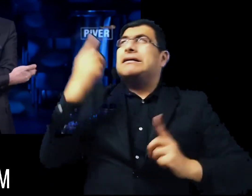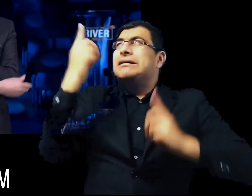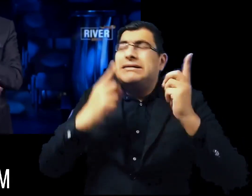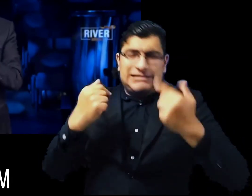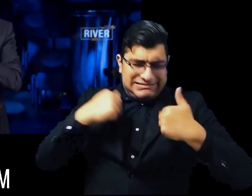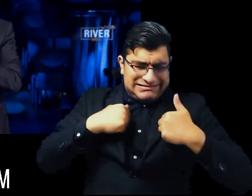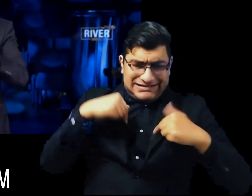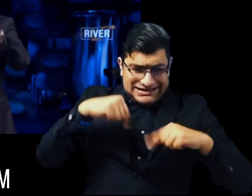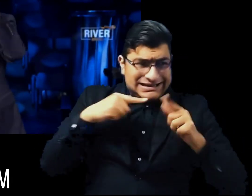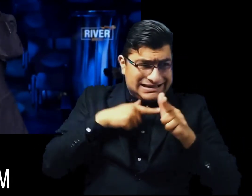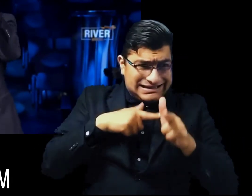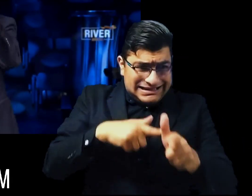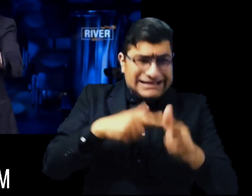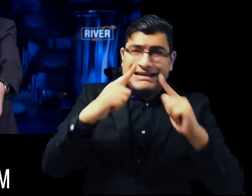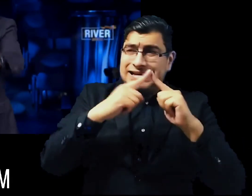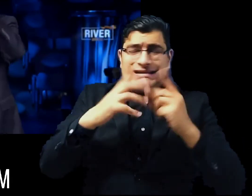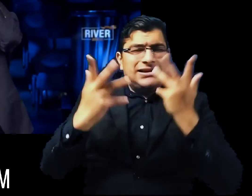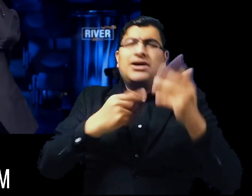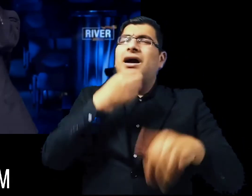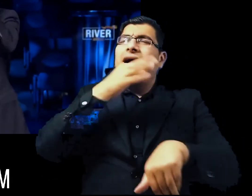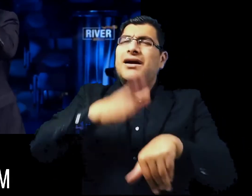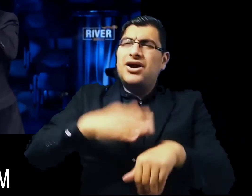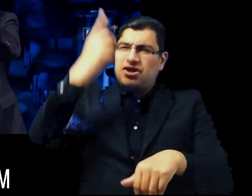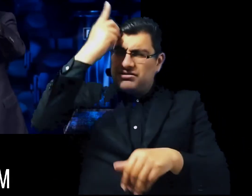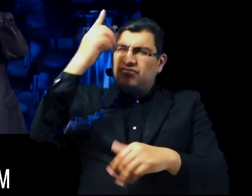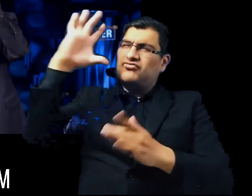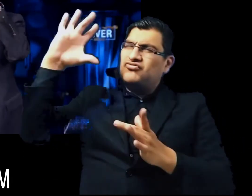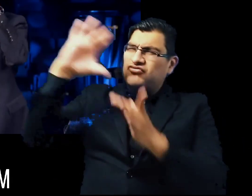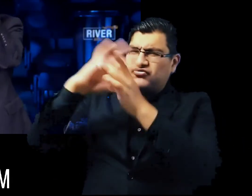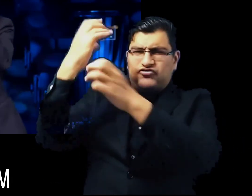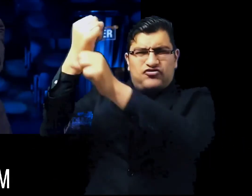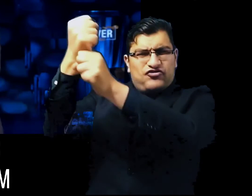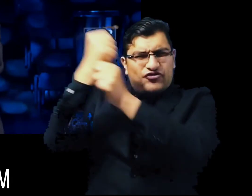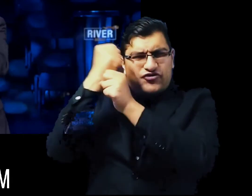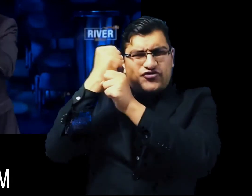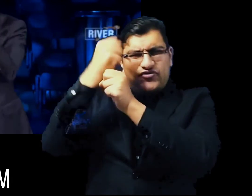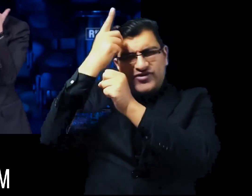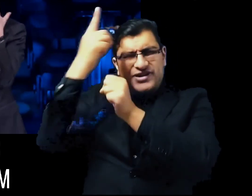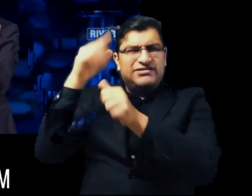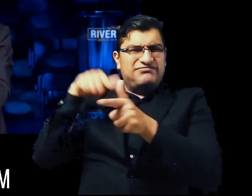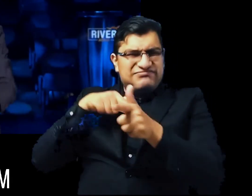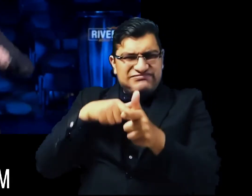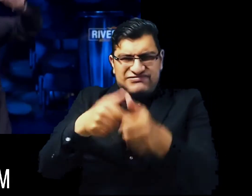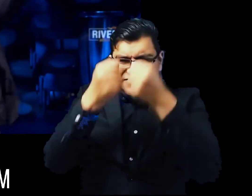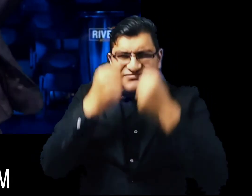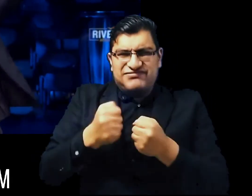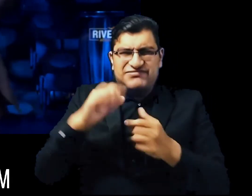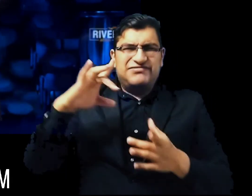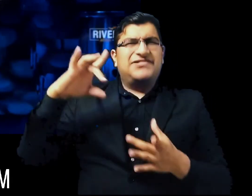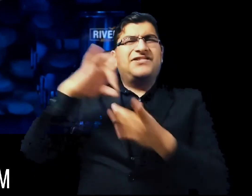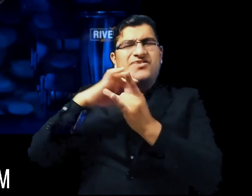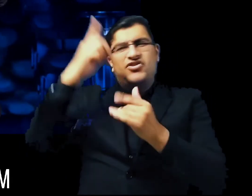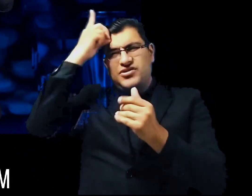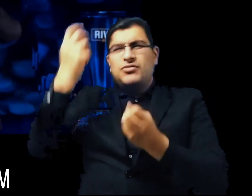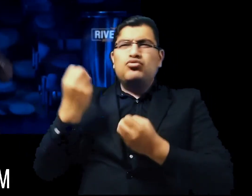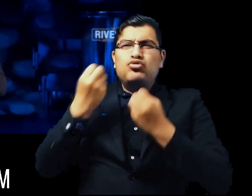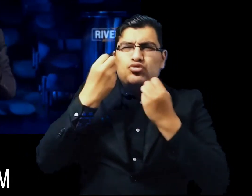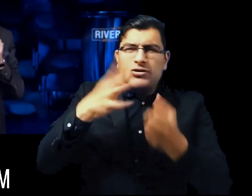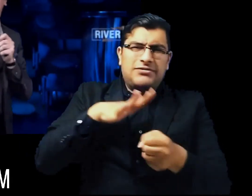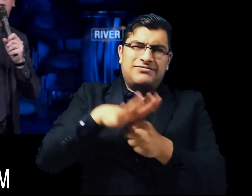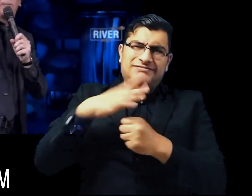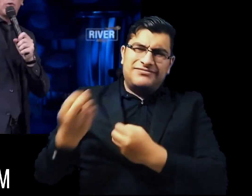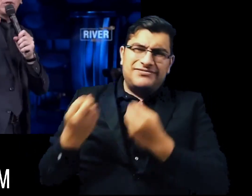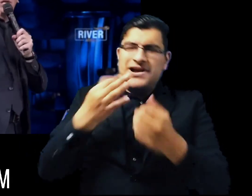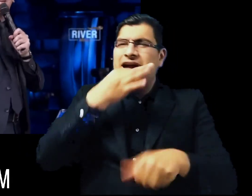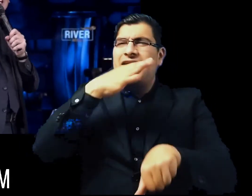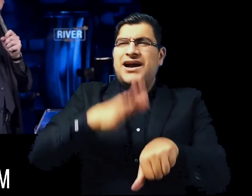de mi llamado. El Señor me dice que te diga: sostente ahí, mantente en tu sitio. He aquí la provisión viene en camino.